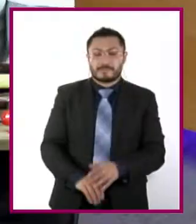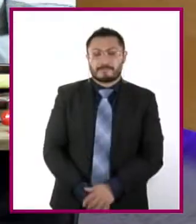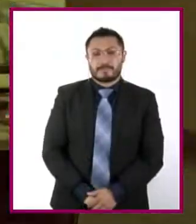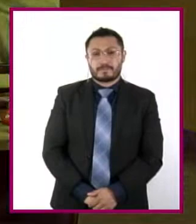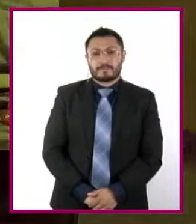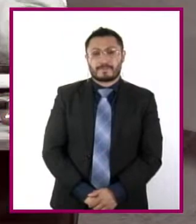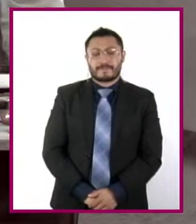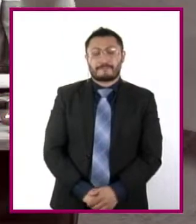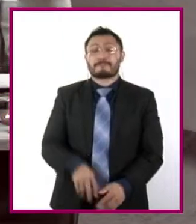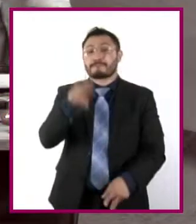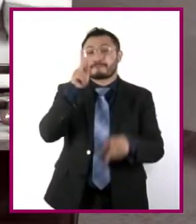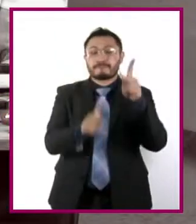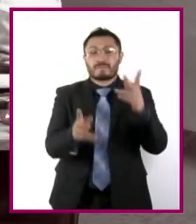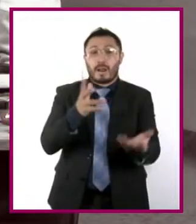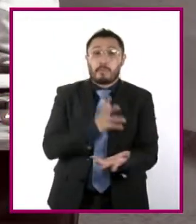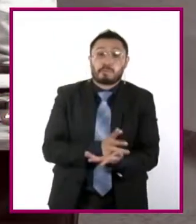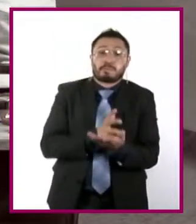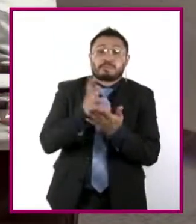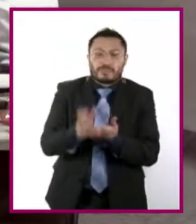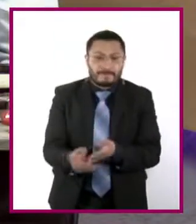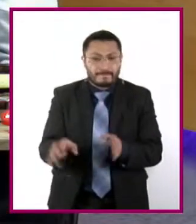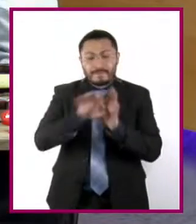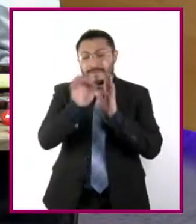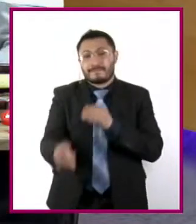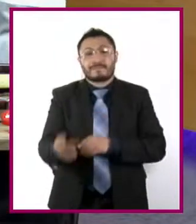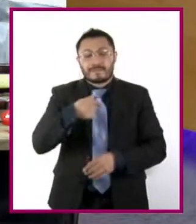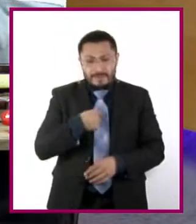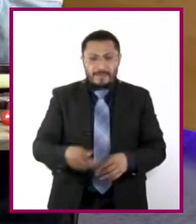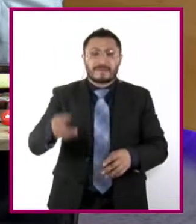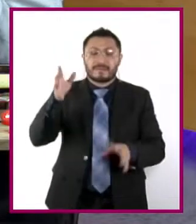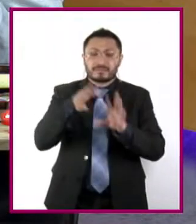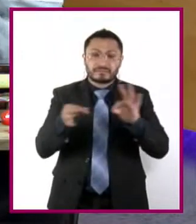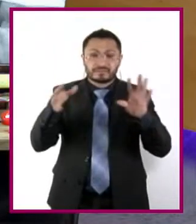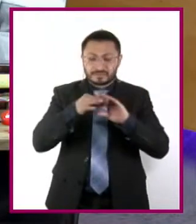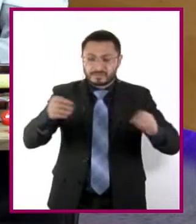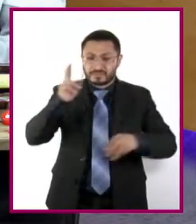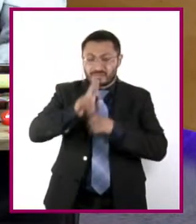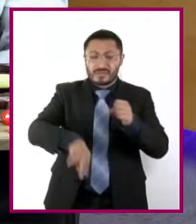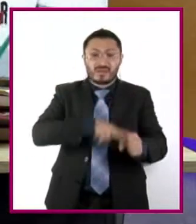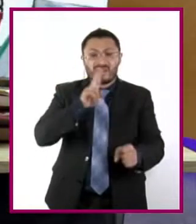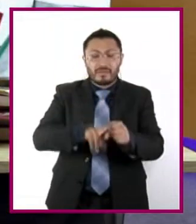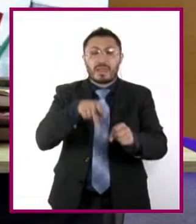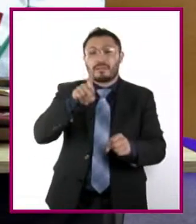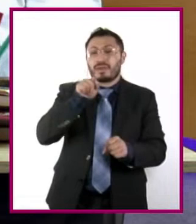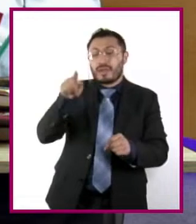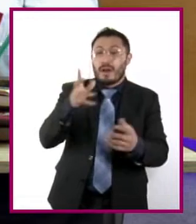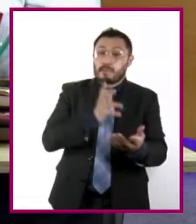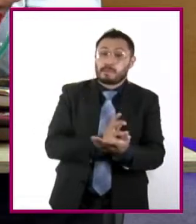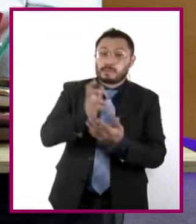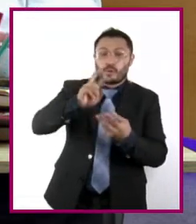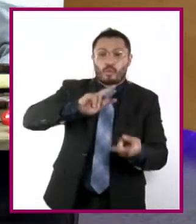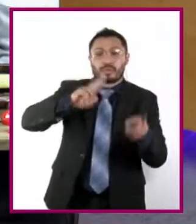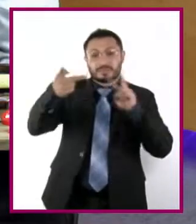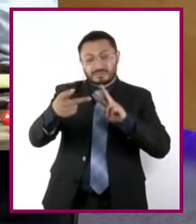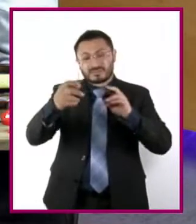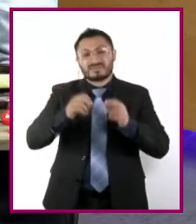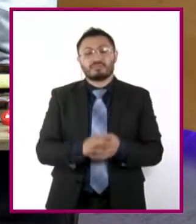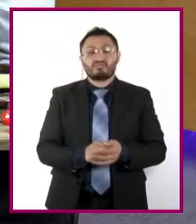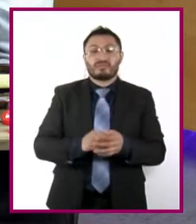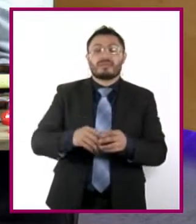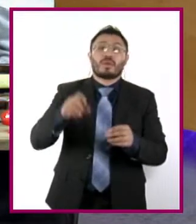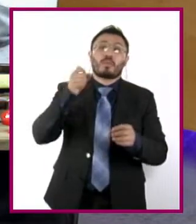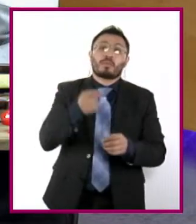hambre? Hablar en exceso. Uno habla considerablemente más que el otro en relación con la interacción total. O hablar por debajo de lo normal. Uno